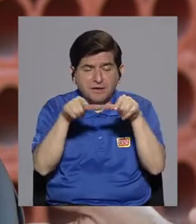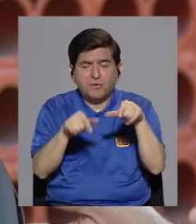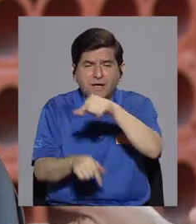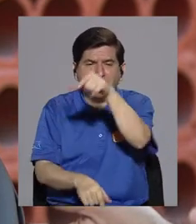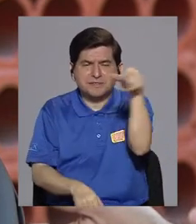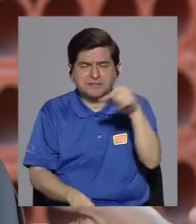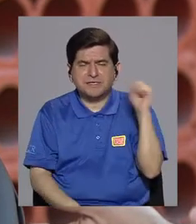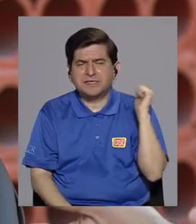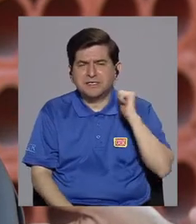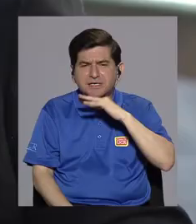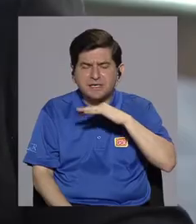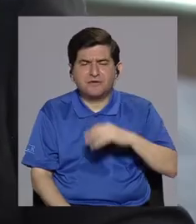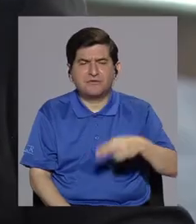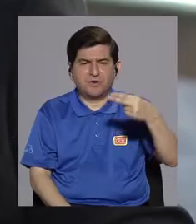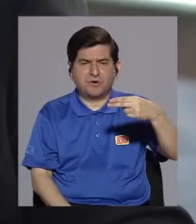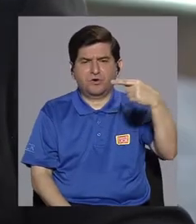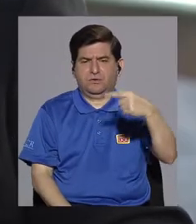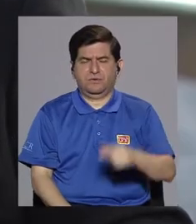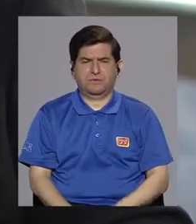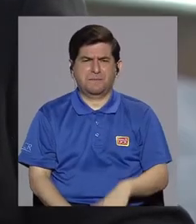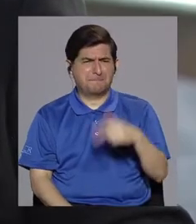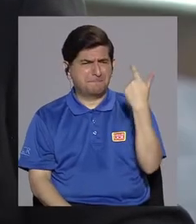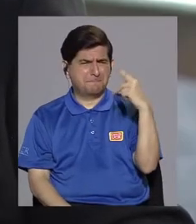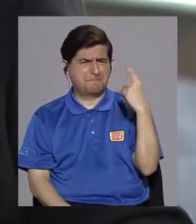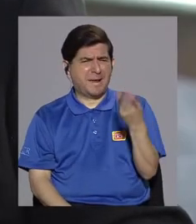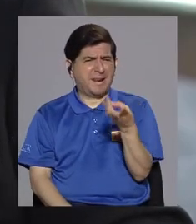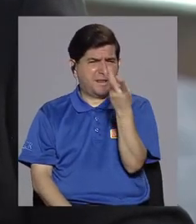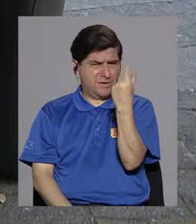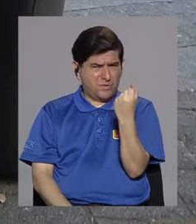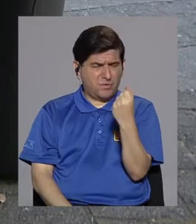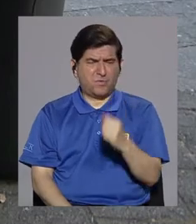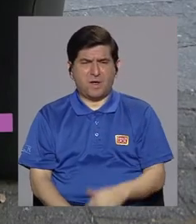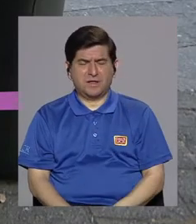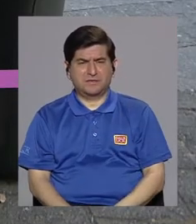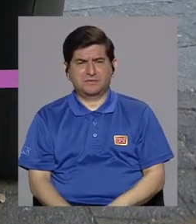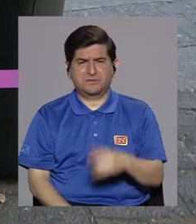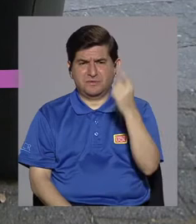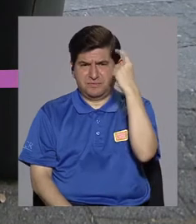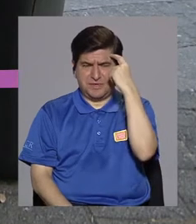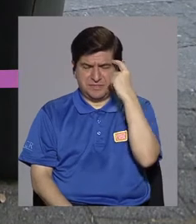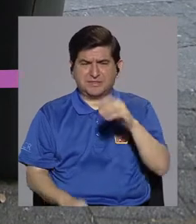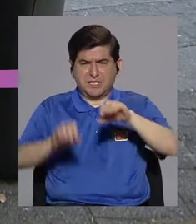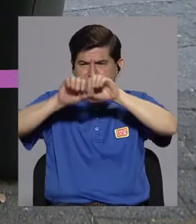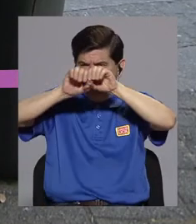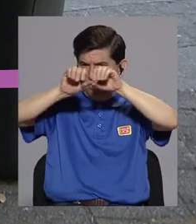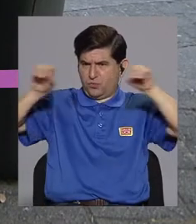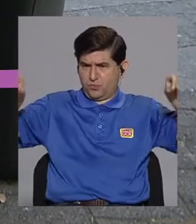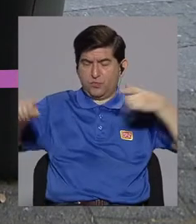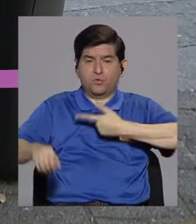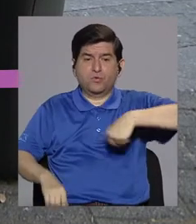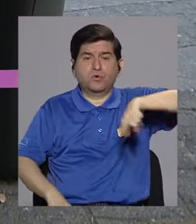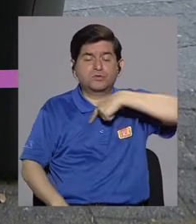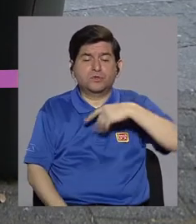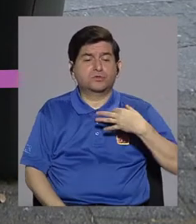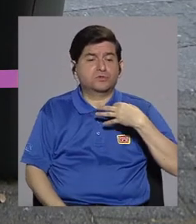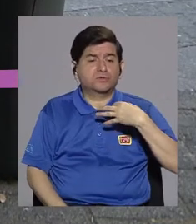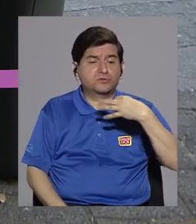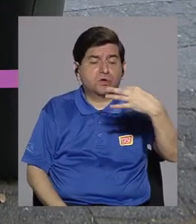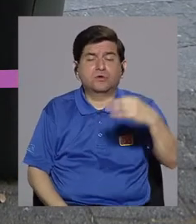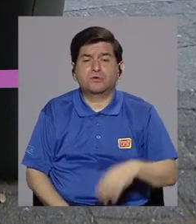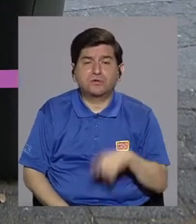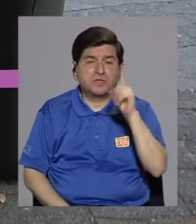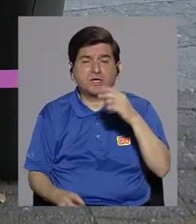contaminadas con mercurio. ¿Qué tan riesgoso, por ejemplo, es la exposición, digamos, a los fluorescentes? Porque estamos todo el día en una